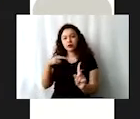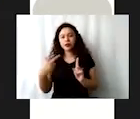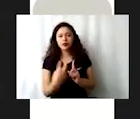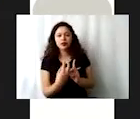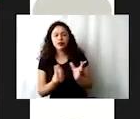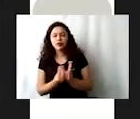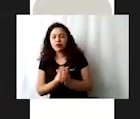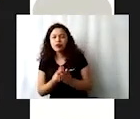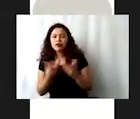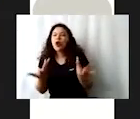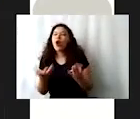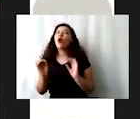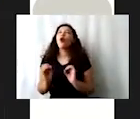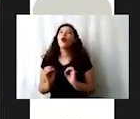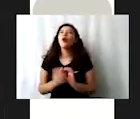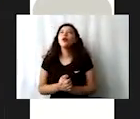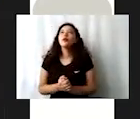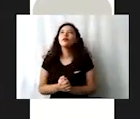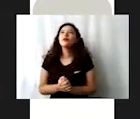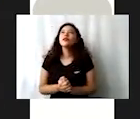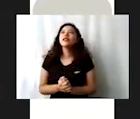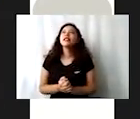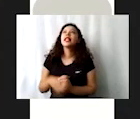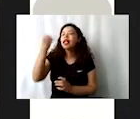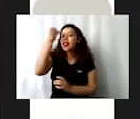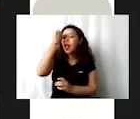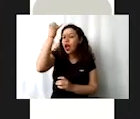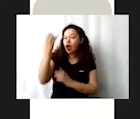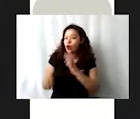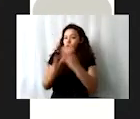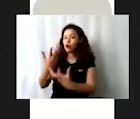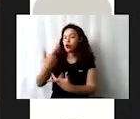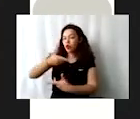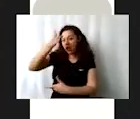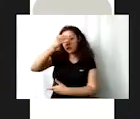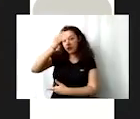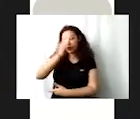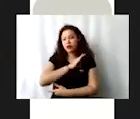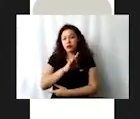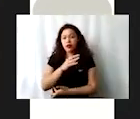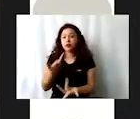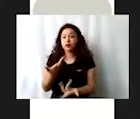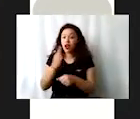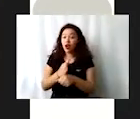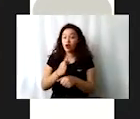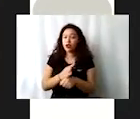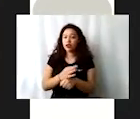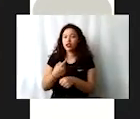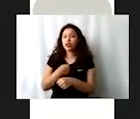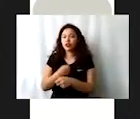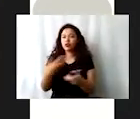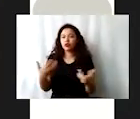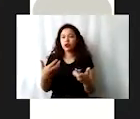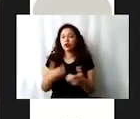ver cuáles nuevas ideas me puede dejar. Pero por el momento lo que yo estoy haciendo